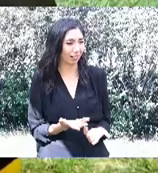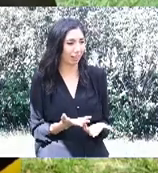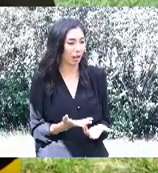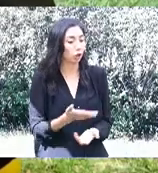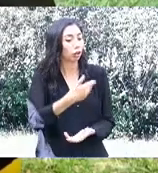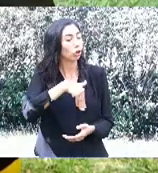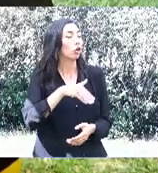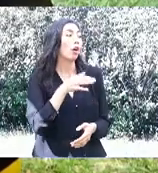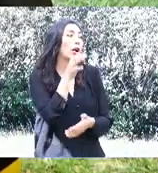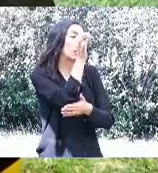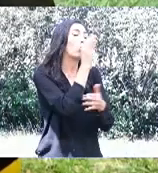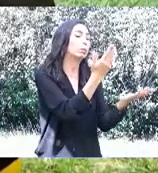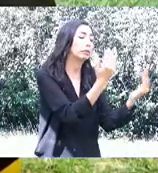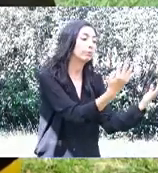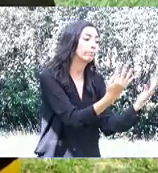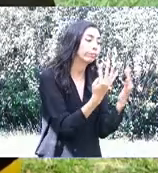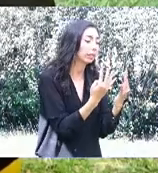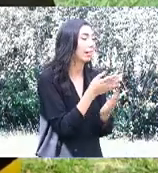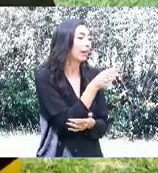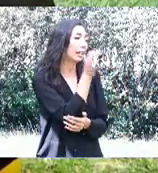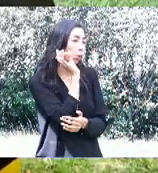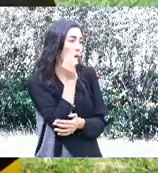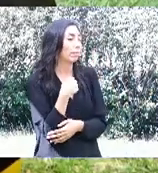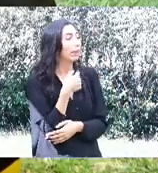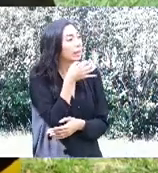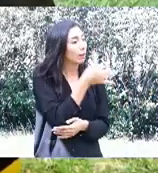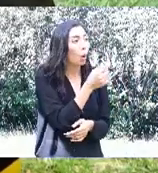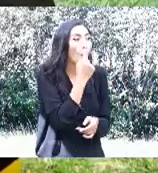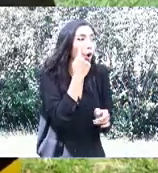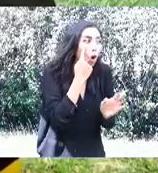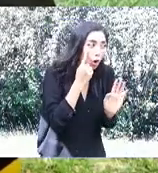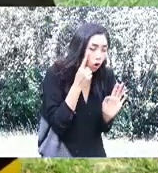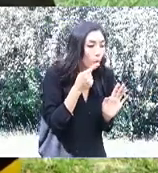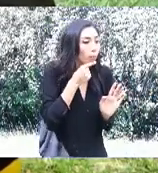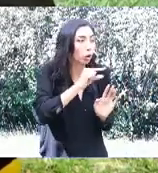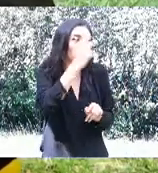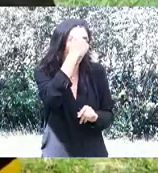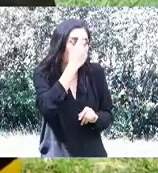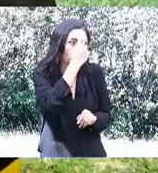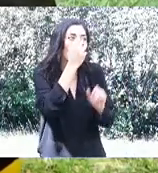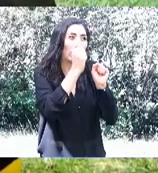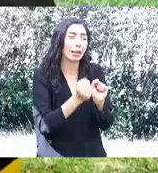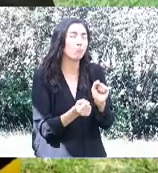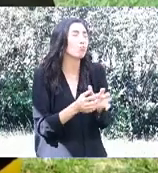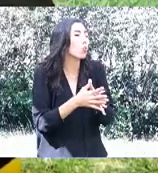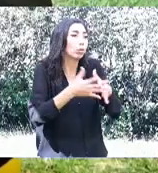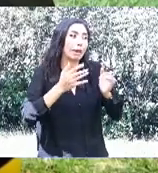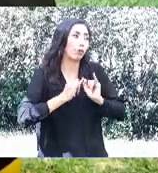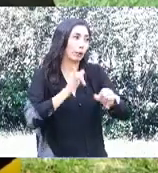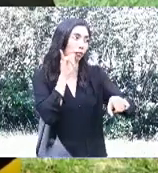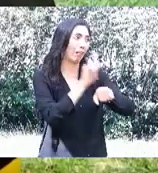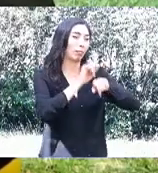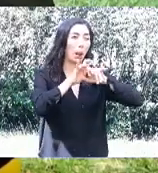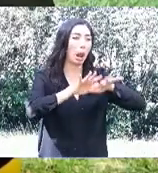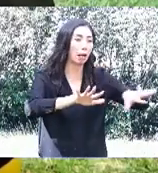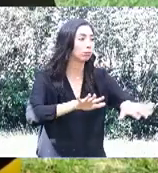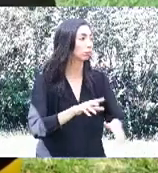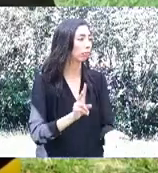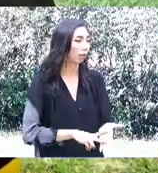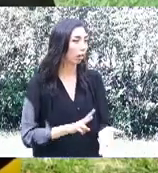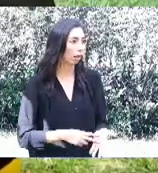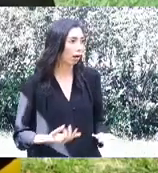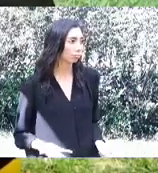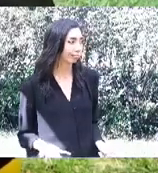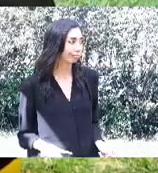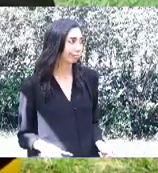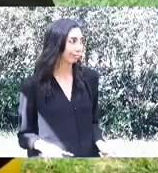dijimos ojo porque puede ser que en marzo venga una ola grande dicho y hecho O sea qué es lo que